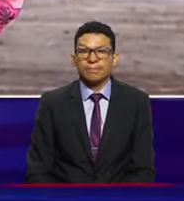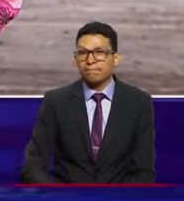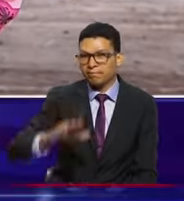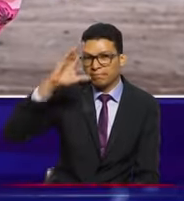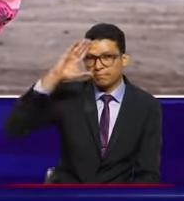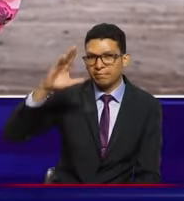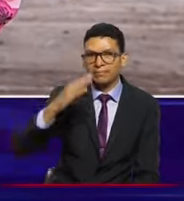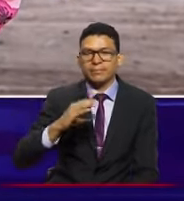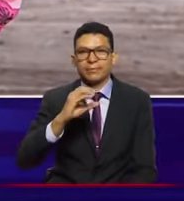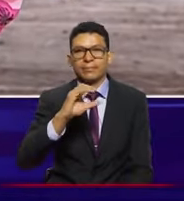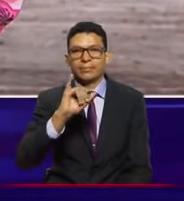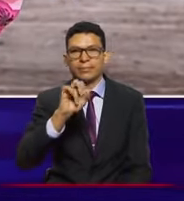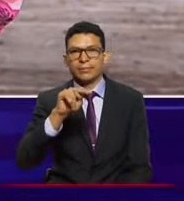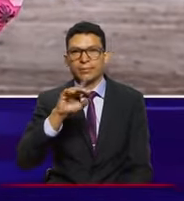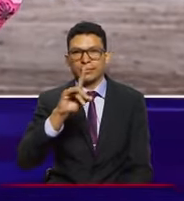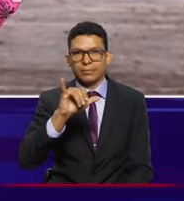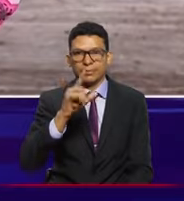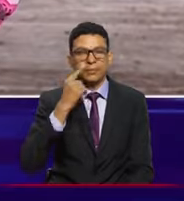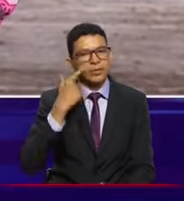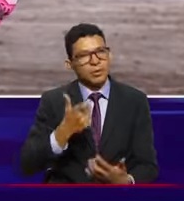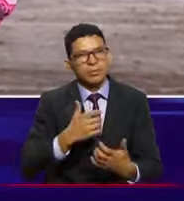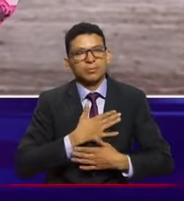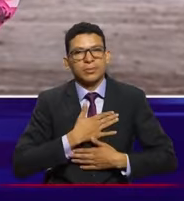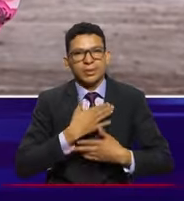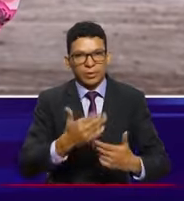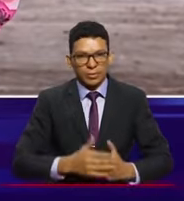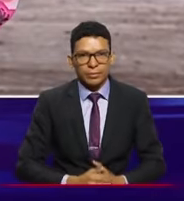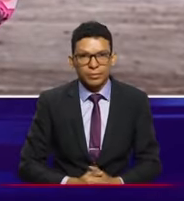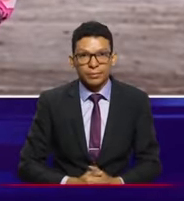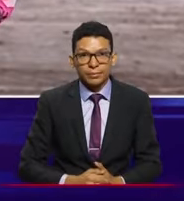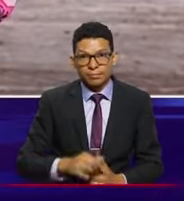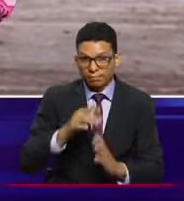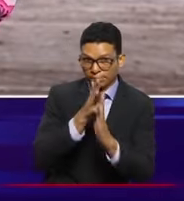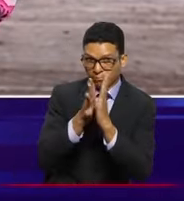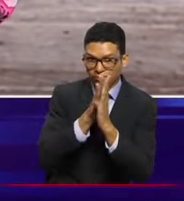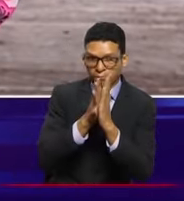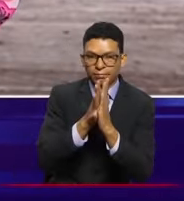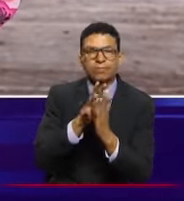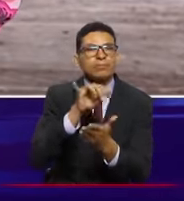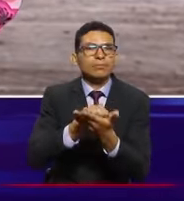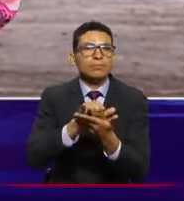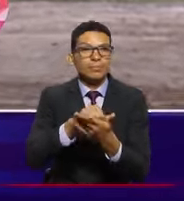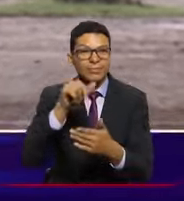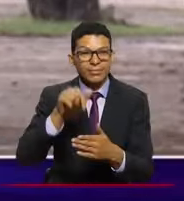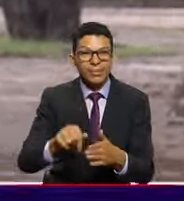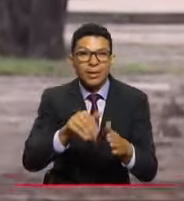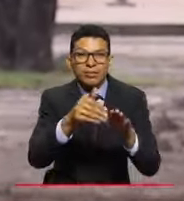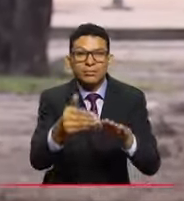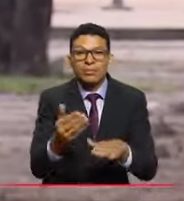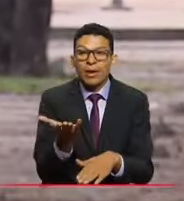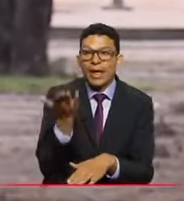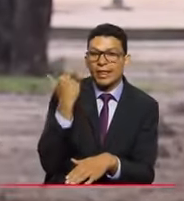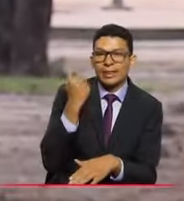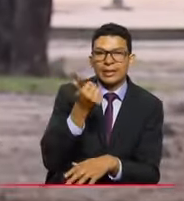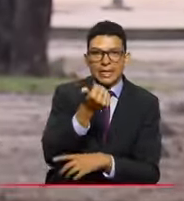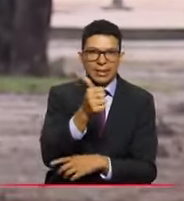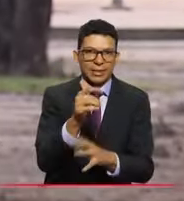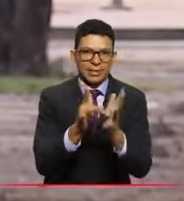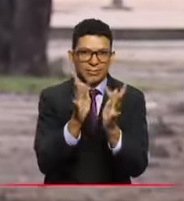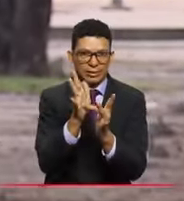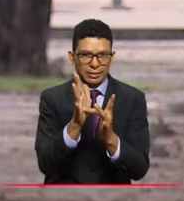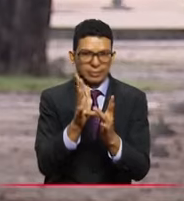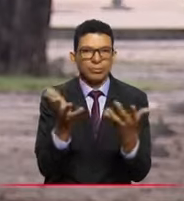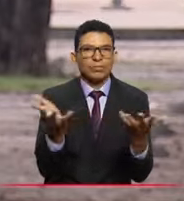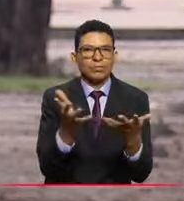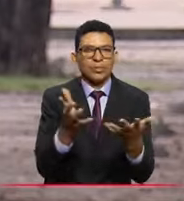Hola Cindy, qué placer saludarla también. Pues como lo hemos señalado, este crimen se cometió el pasado 10 de abril